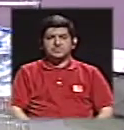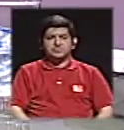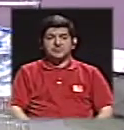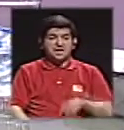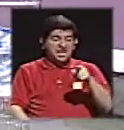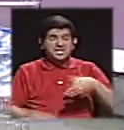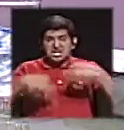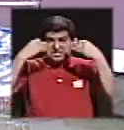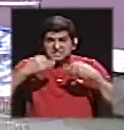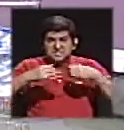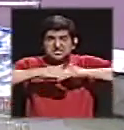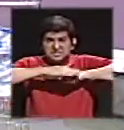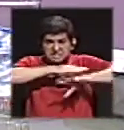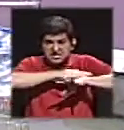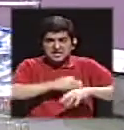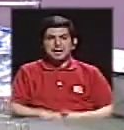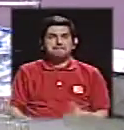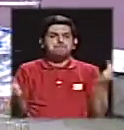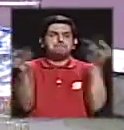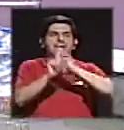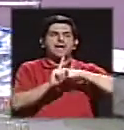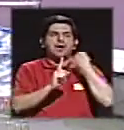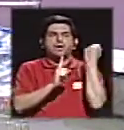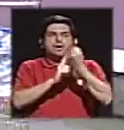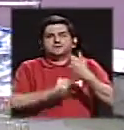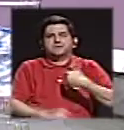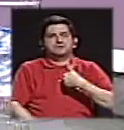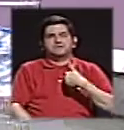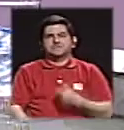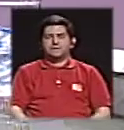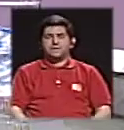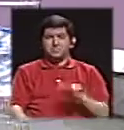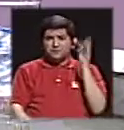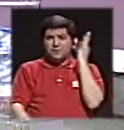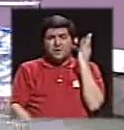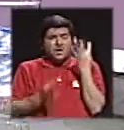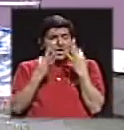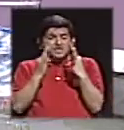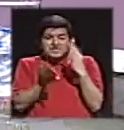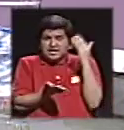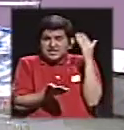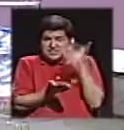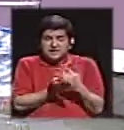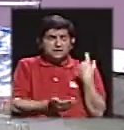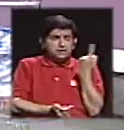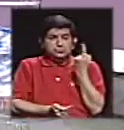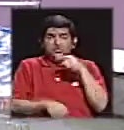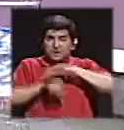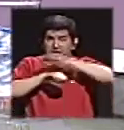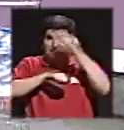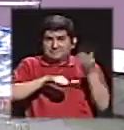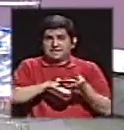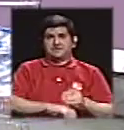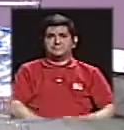que deciden abortar, lo hacen en las peores condiciones. Hay mujeres que tratan de interrumpir solas sus